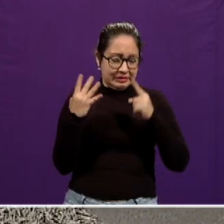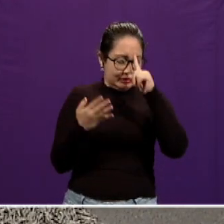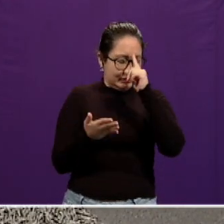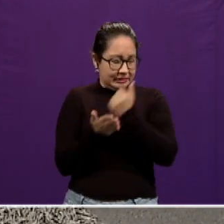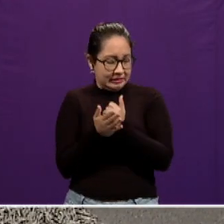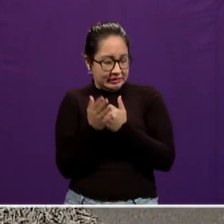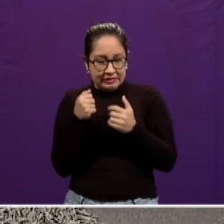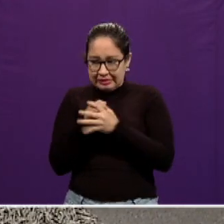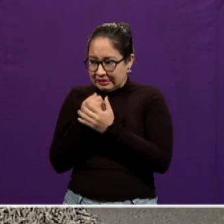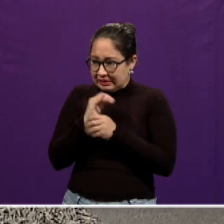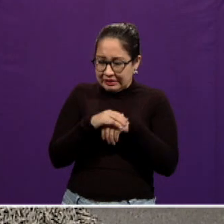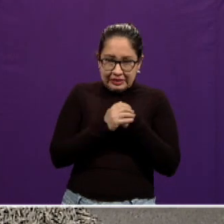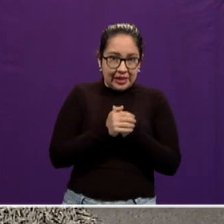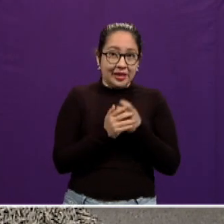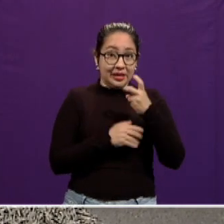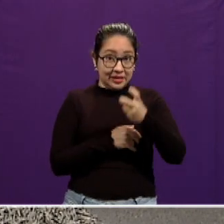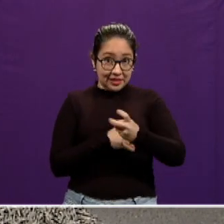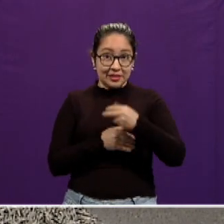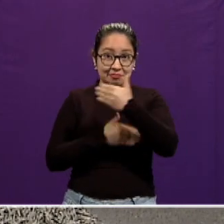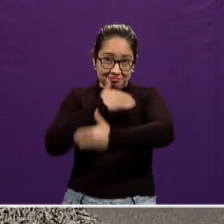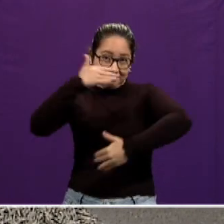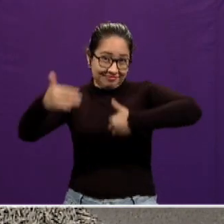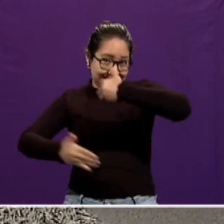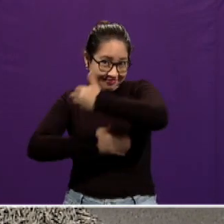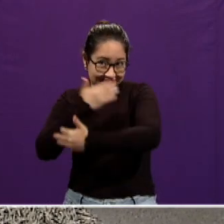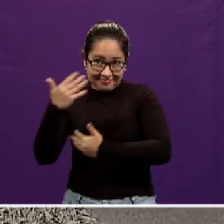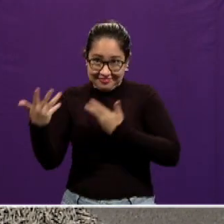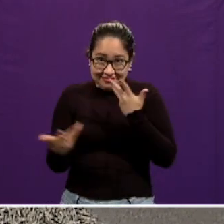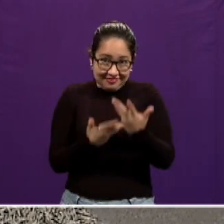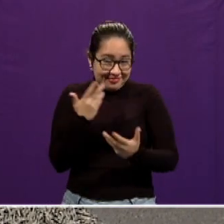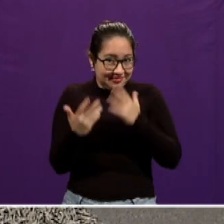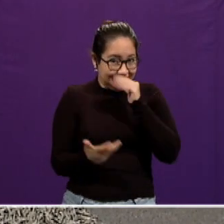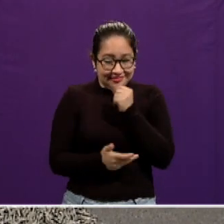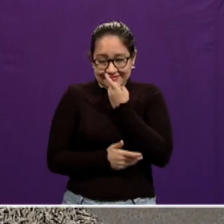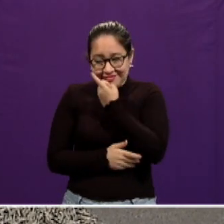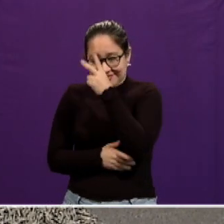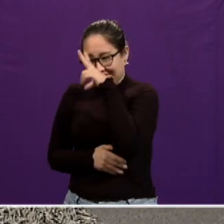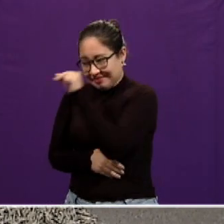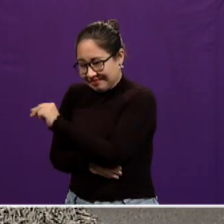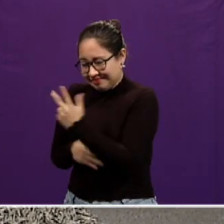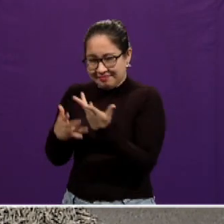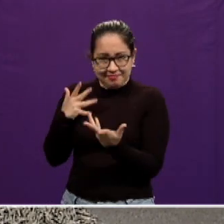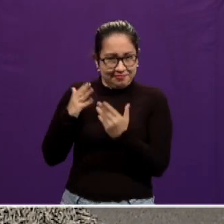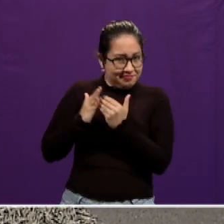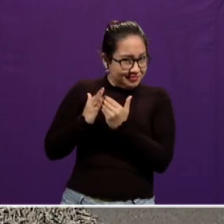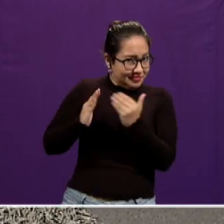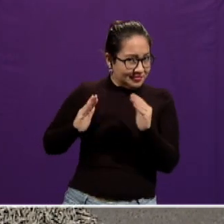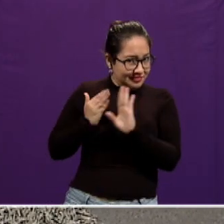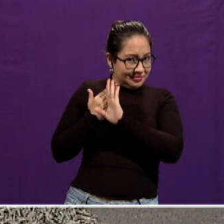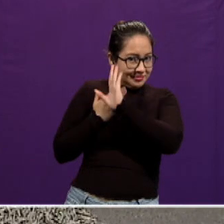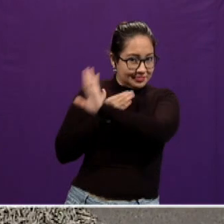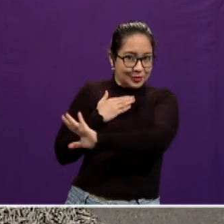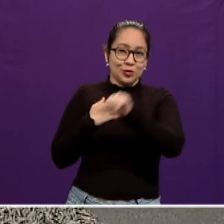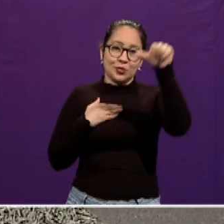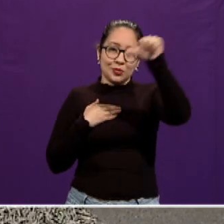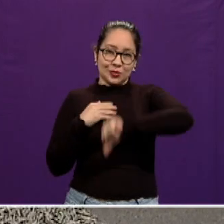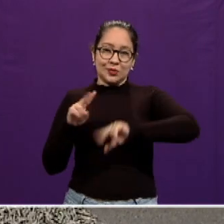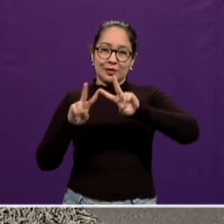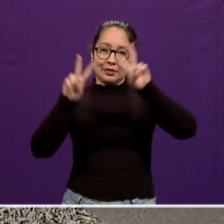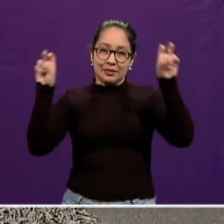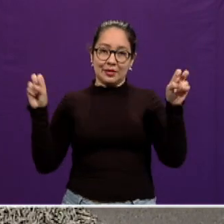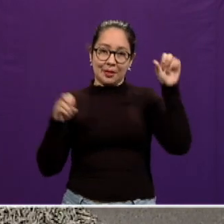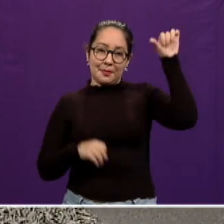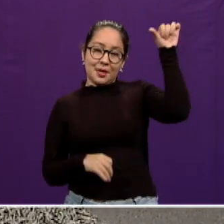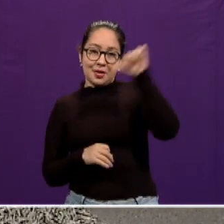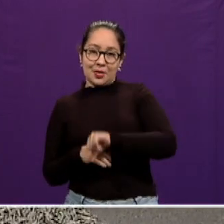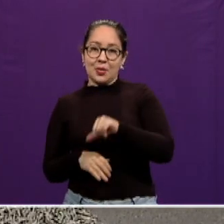una cadena terrible la que se está viviendo con el no poder decir no o el no saber decir no y poner límites, que es el tema aquí en